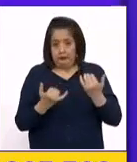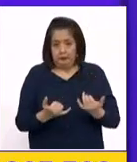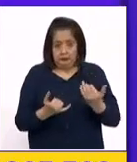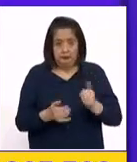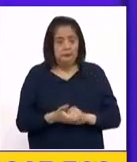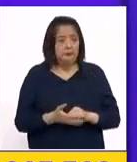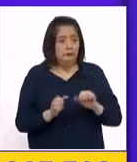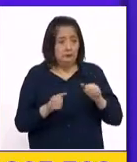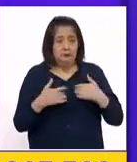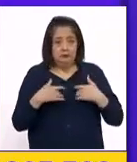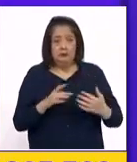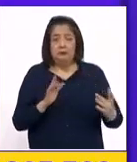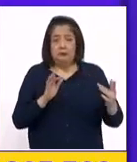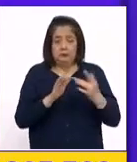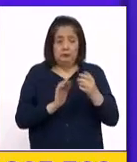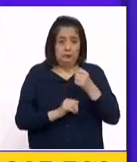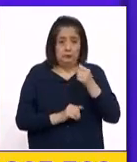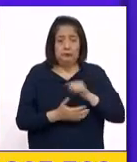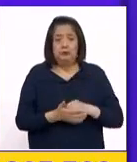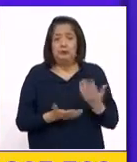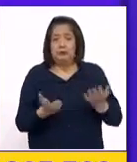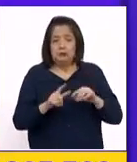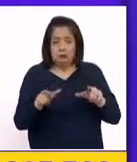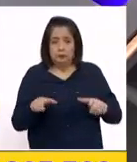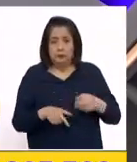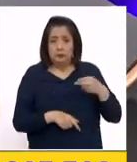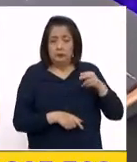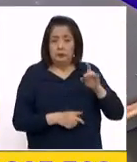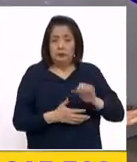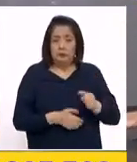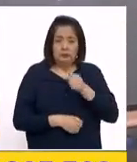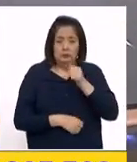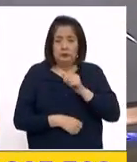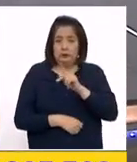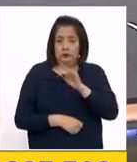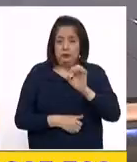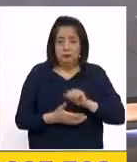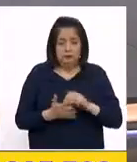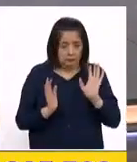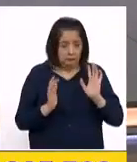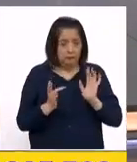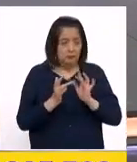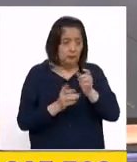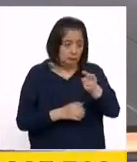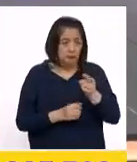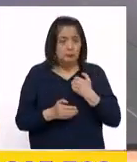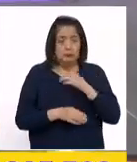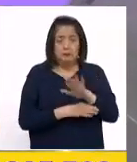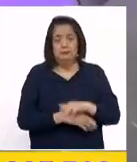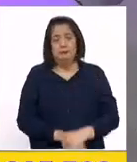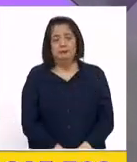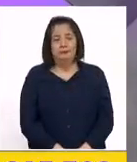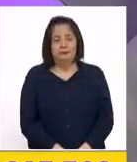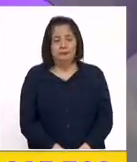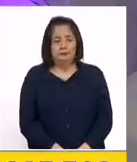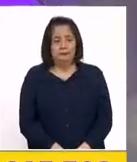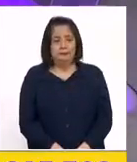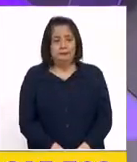Ahora tenemos enlace en vivo hasta Huaycán con Calú Montoya. Nos enlazamos contigo, Calú, buenas tardes.